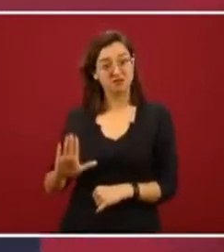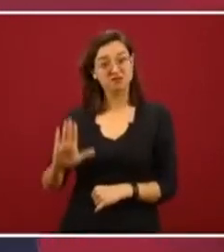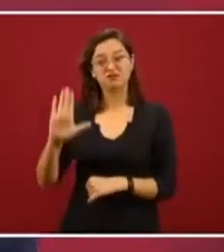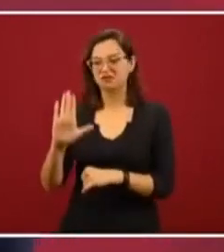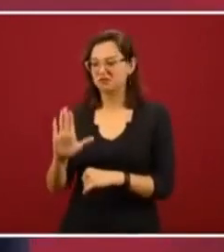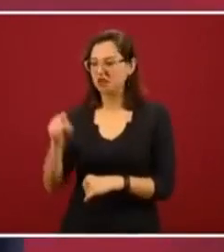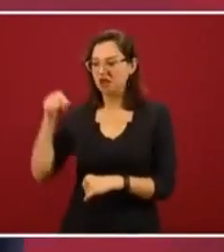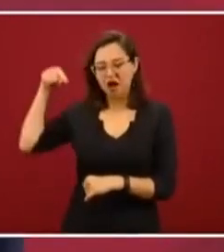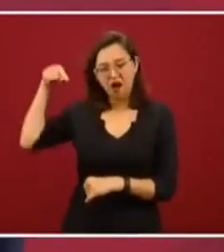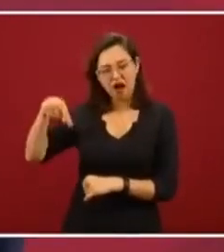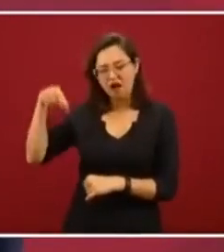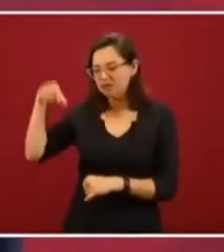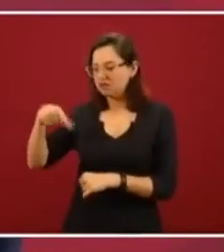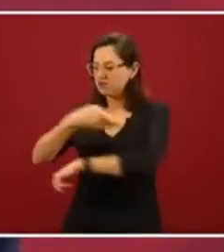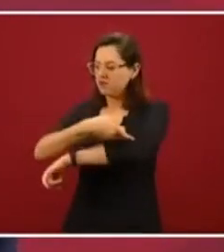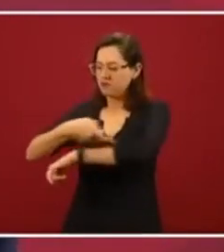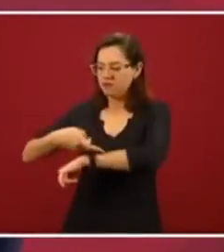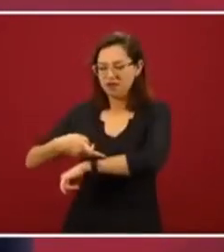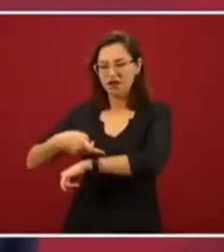de seguridad social